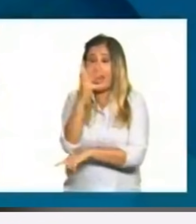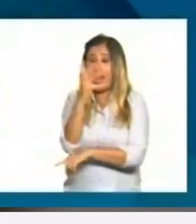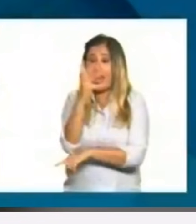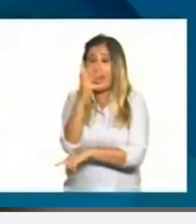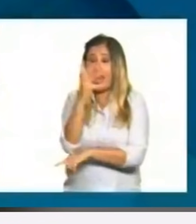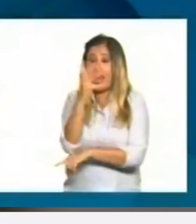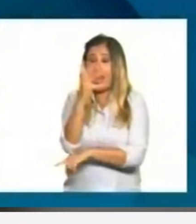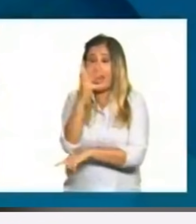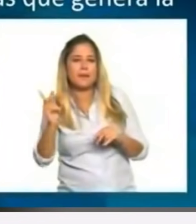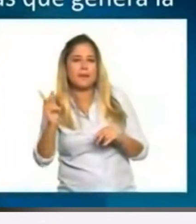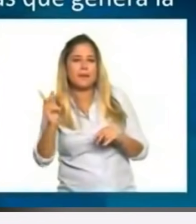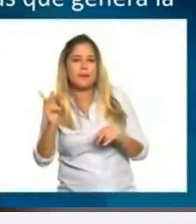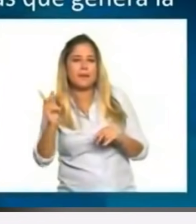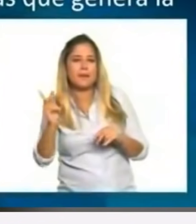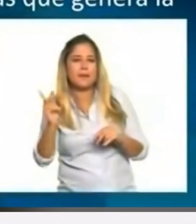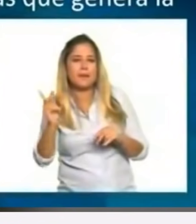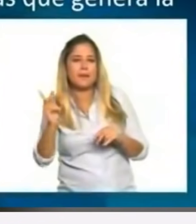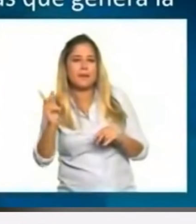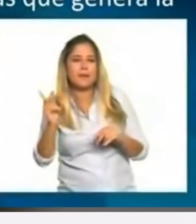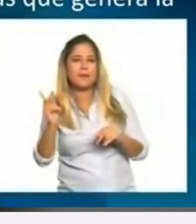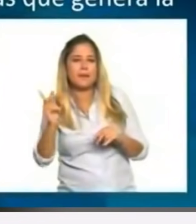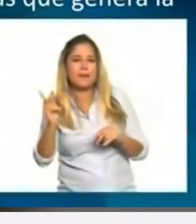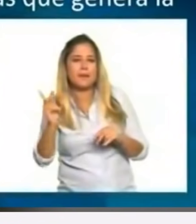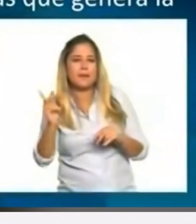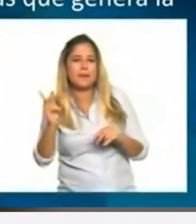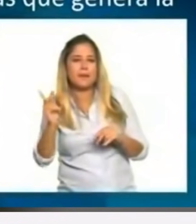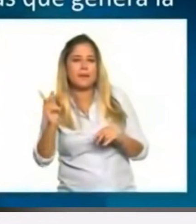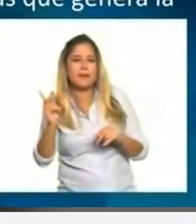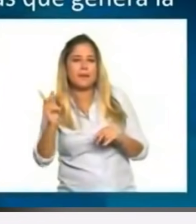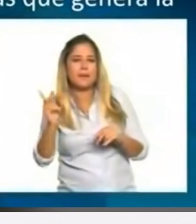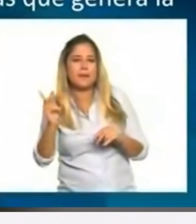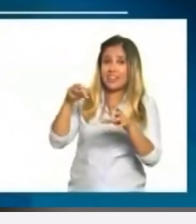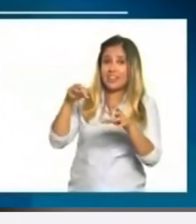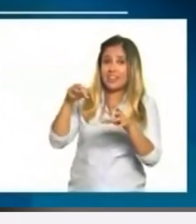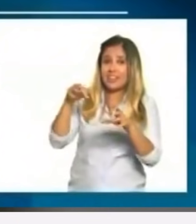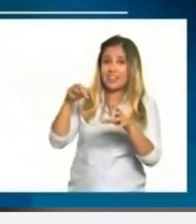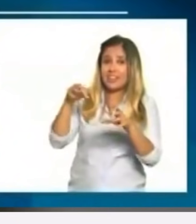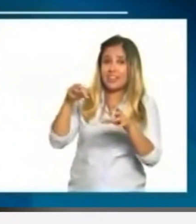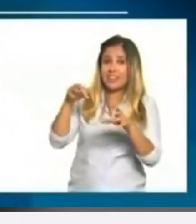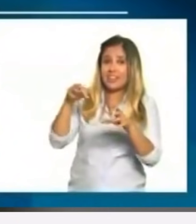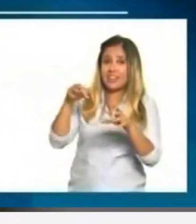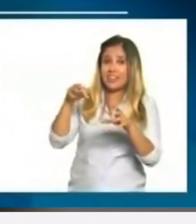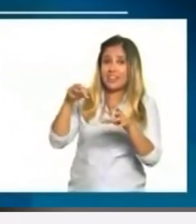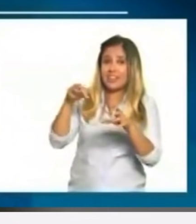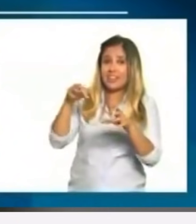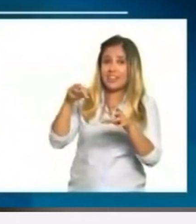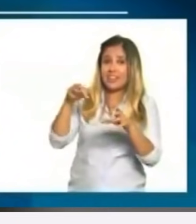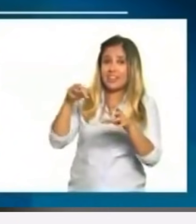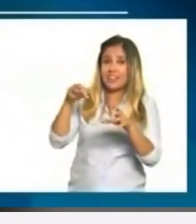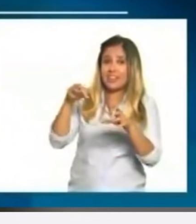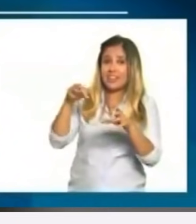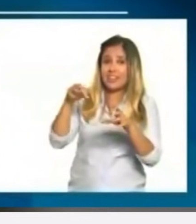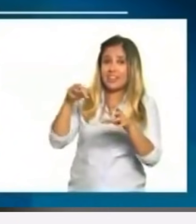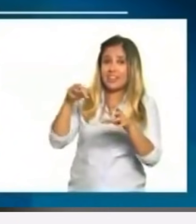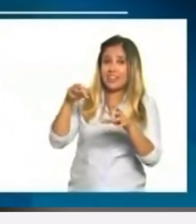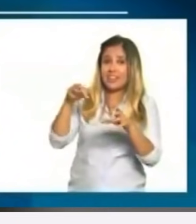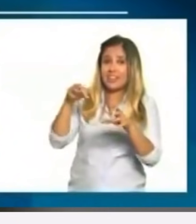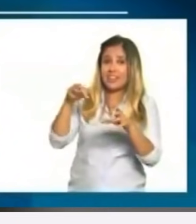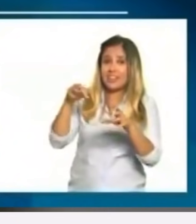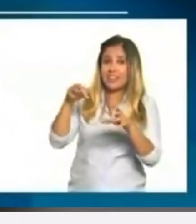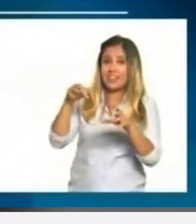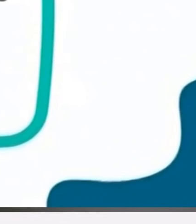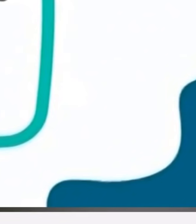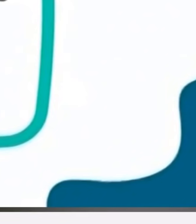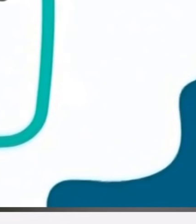tienen dos posibilidades. Las preguntas abiertas facilitan a que el encuestado nos dé su opinión y las preguntas mixtas son una mezcla entre las abiertas y las